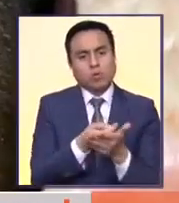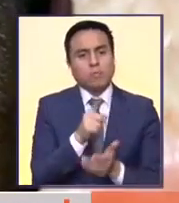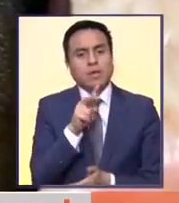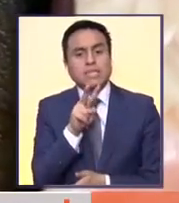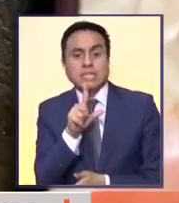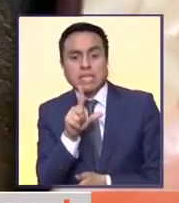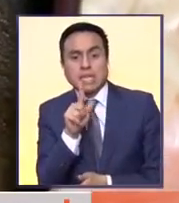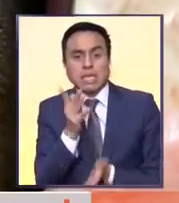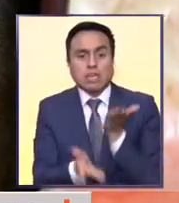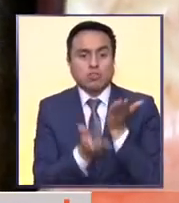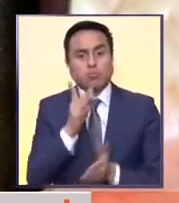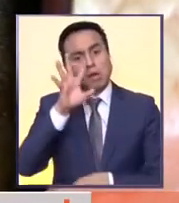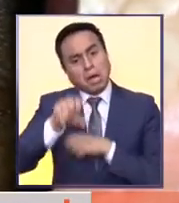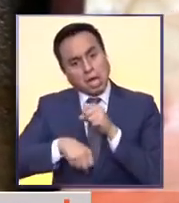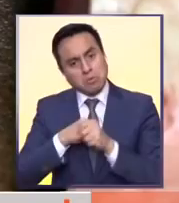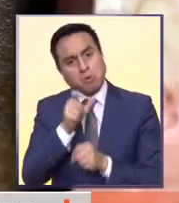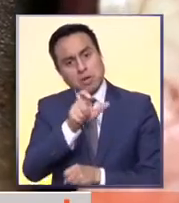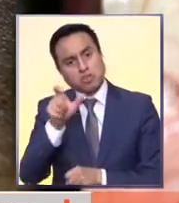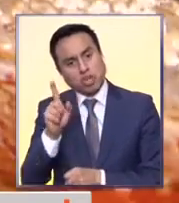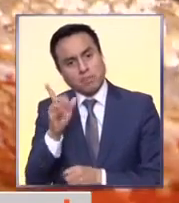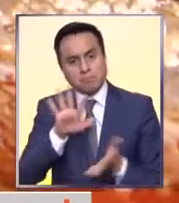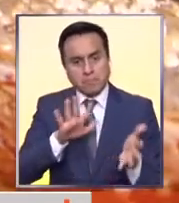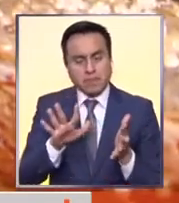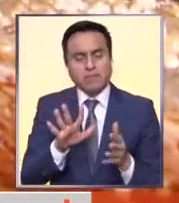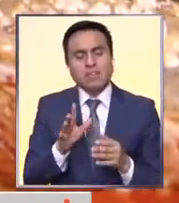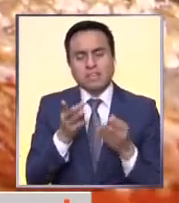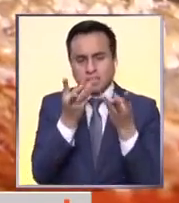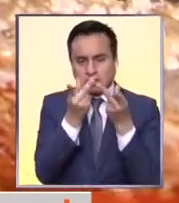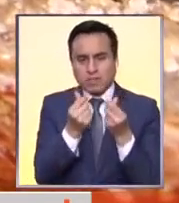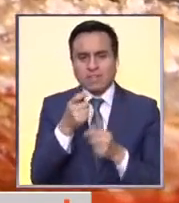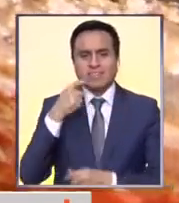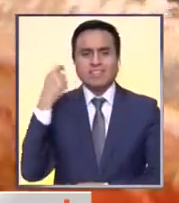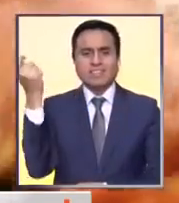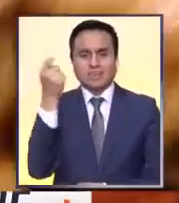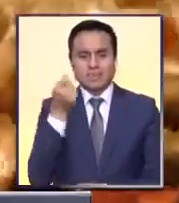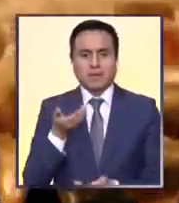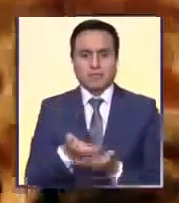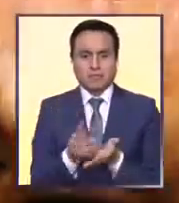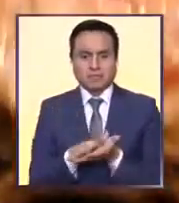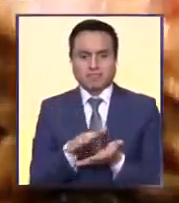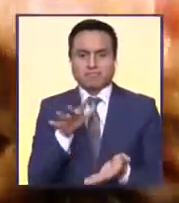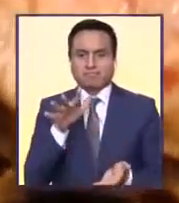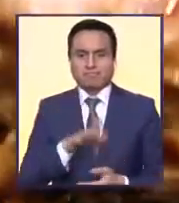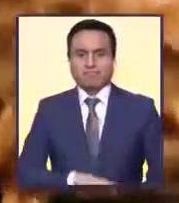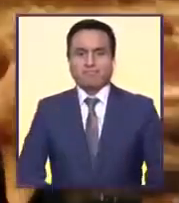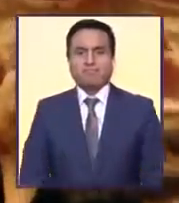per cápita al año, cifra en la que claramente septiembre aporta bastante.